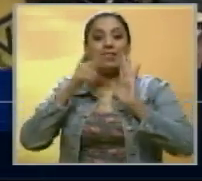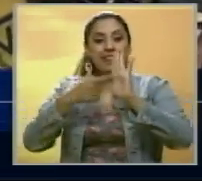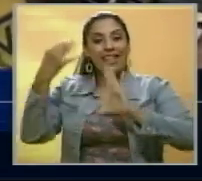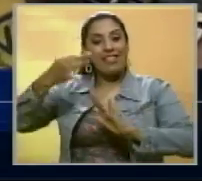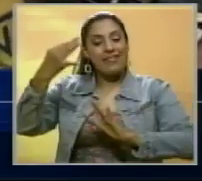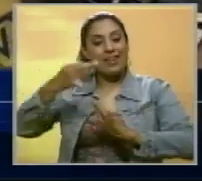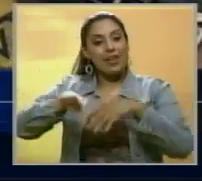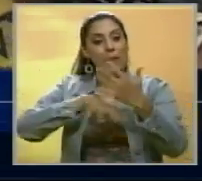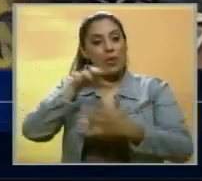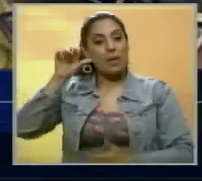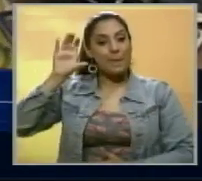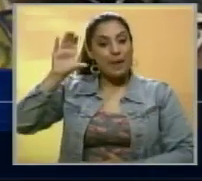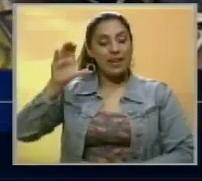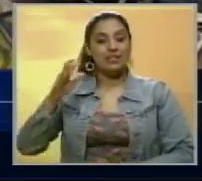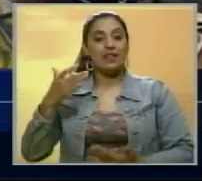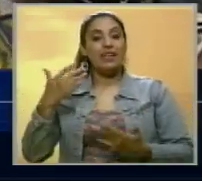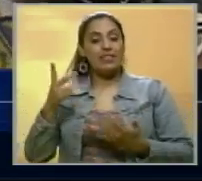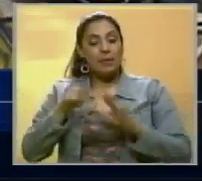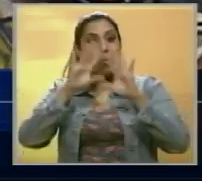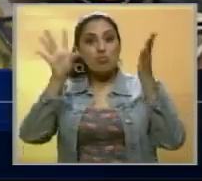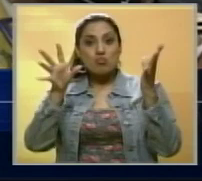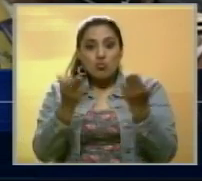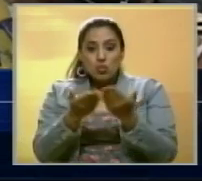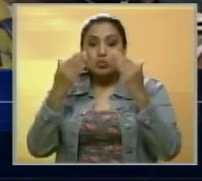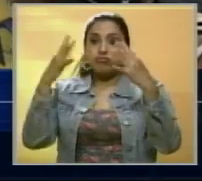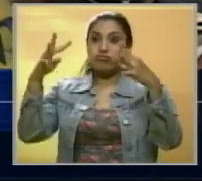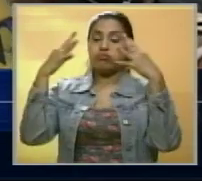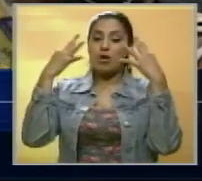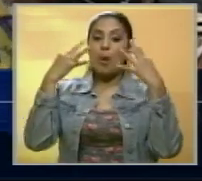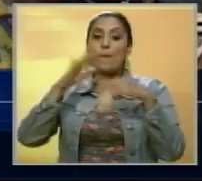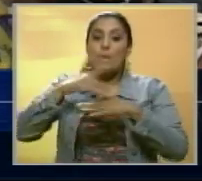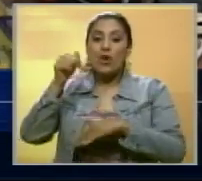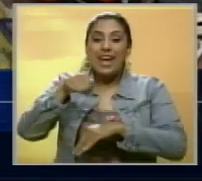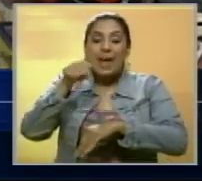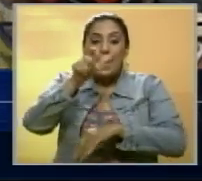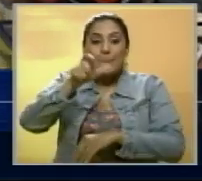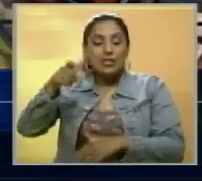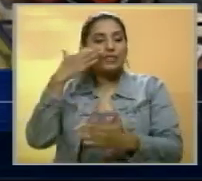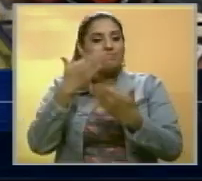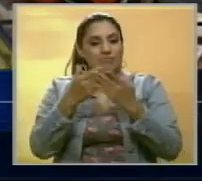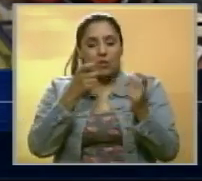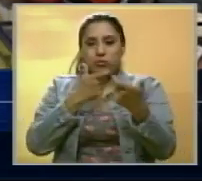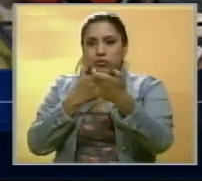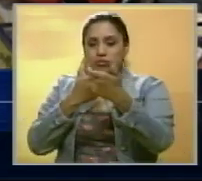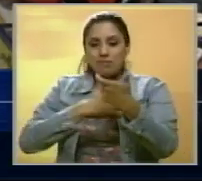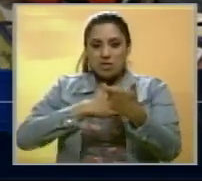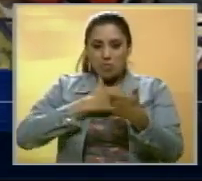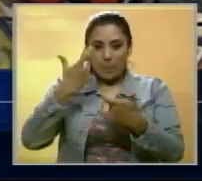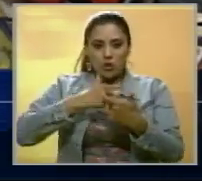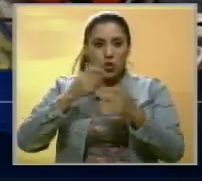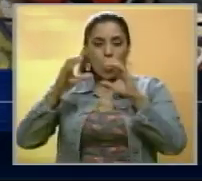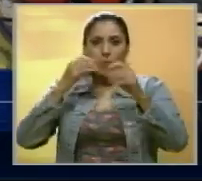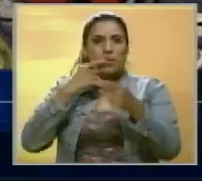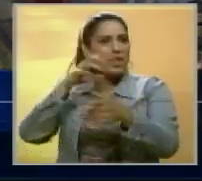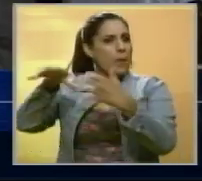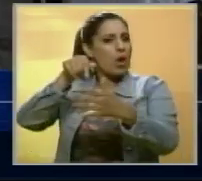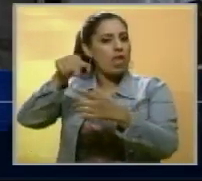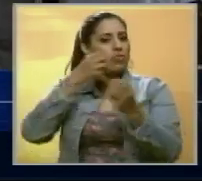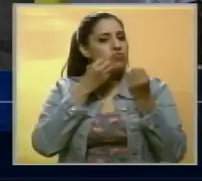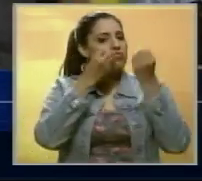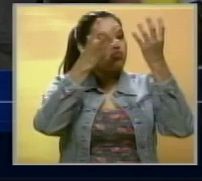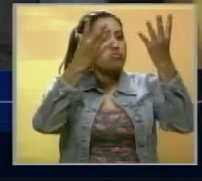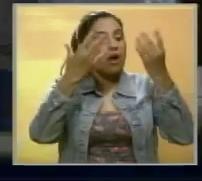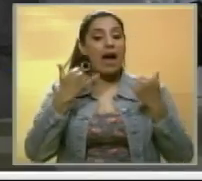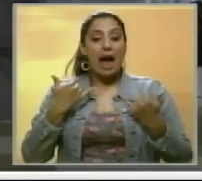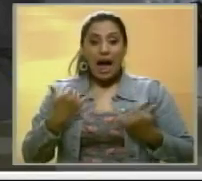la verdad al país y al mundo entero, porque los ciudadanos han estado verificando, han estado comunicando lo que está ocurriendo.